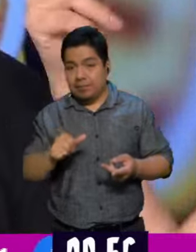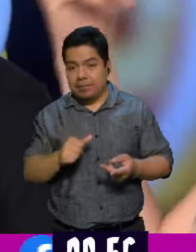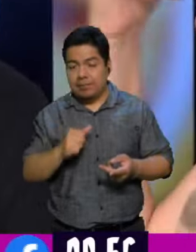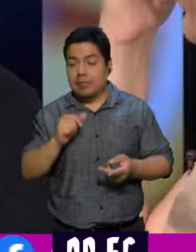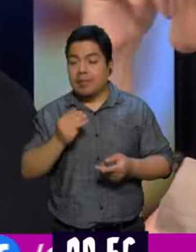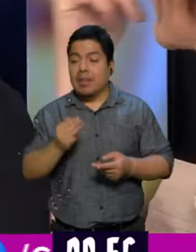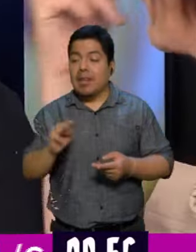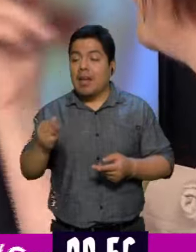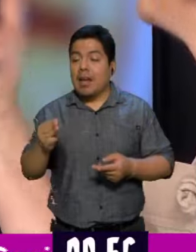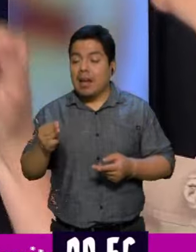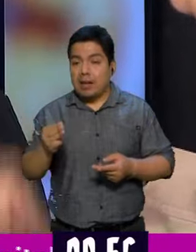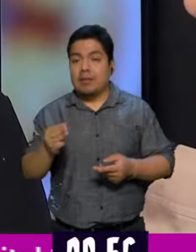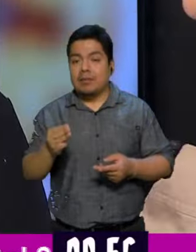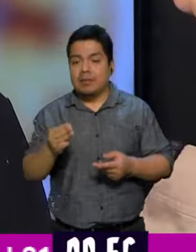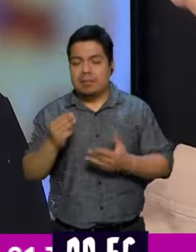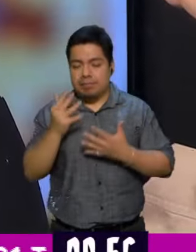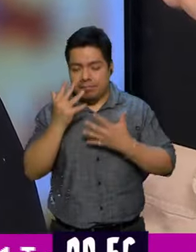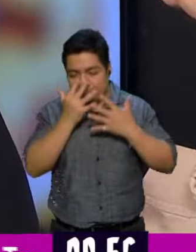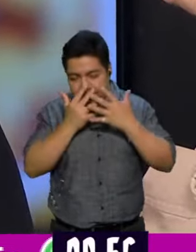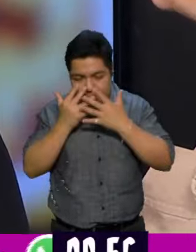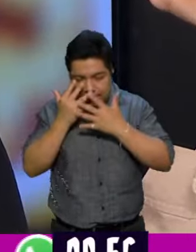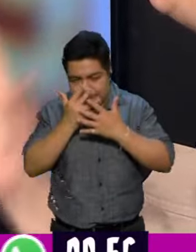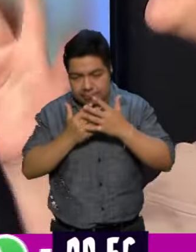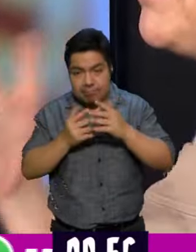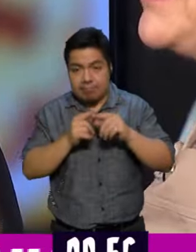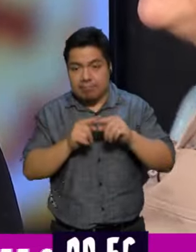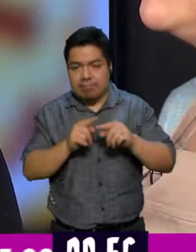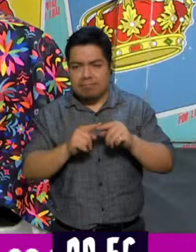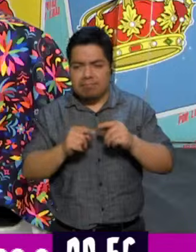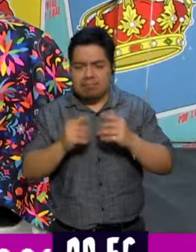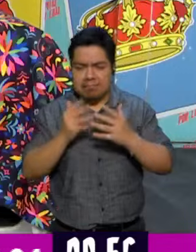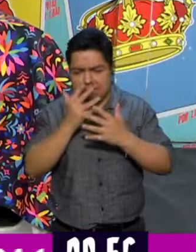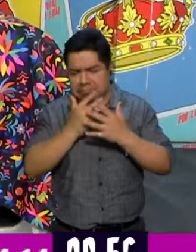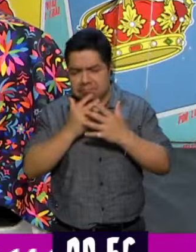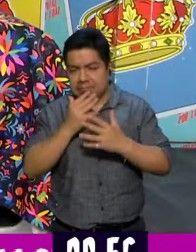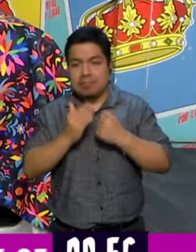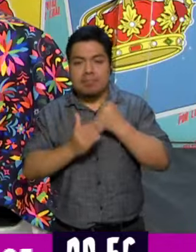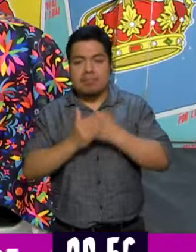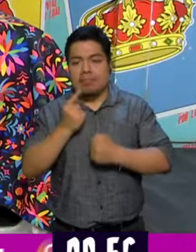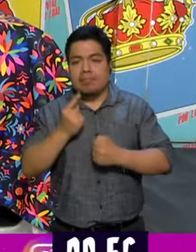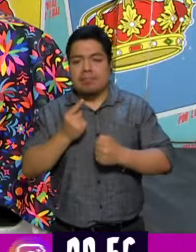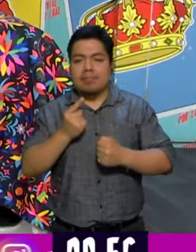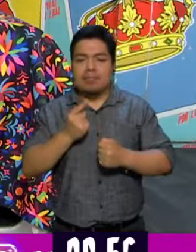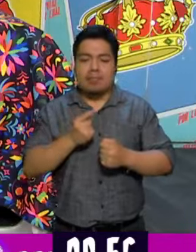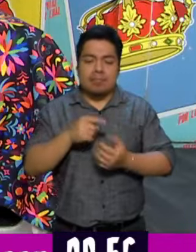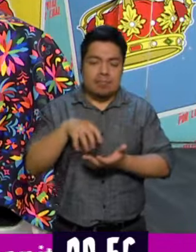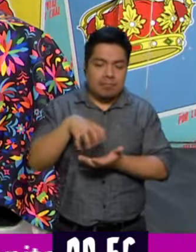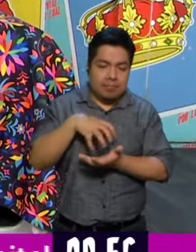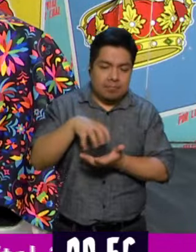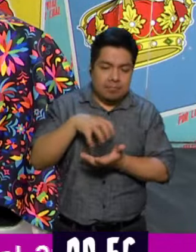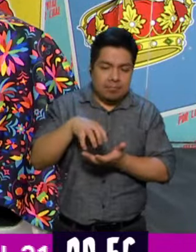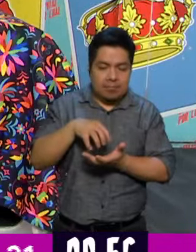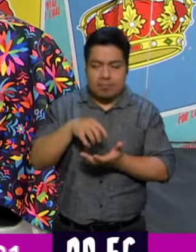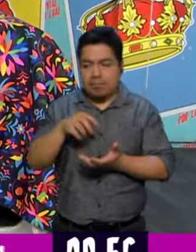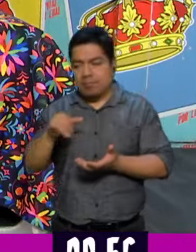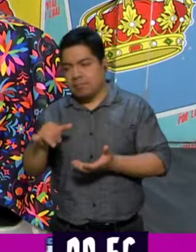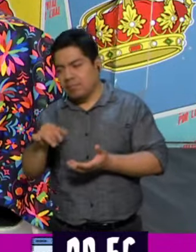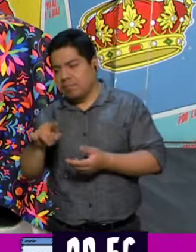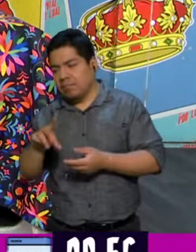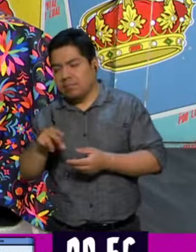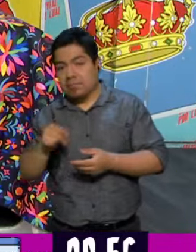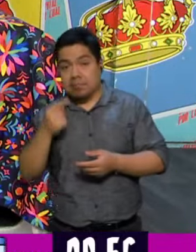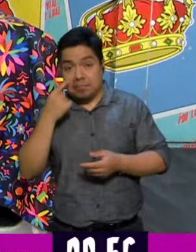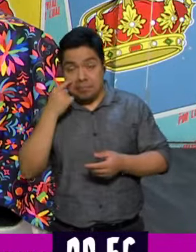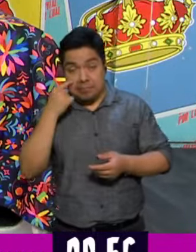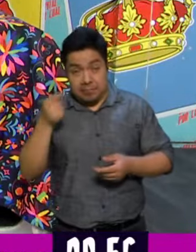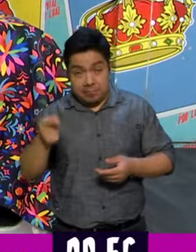mango. La confunden, ¿eh? ¿Por qué? Pues este con gelatinas y con natillas, y no es lo mismo. La característica de la